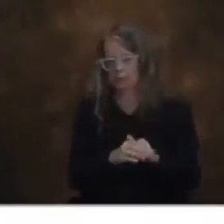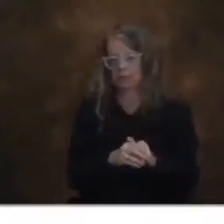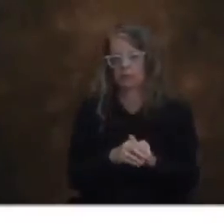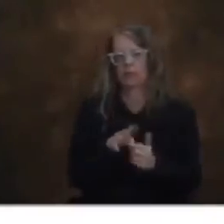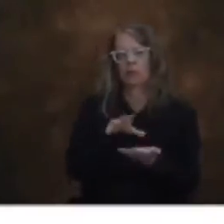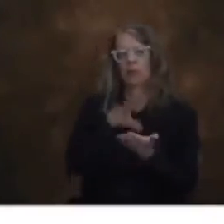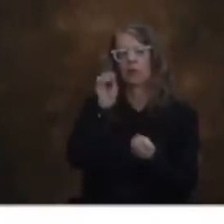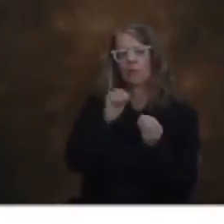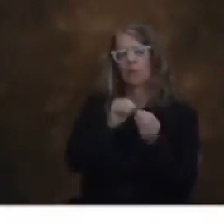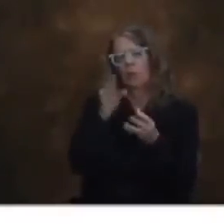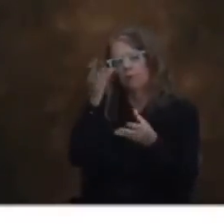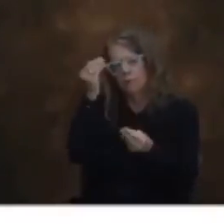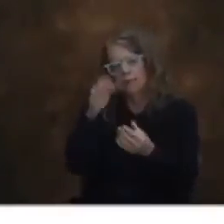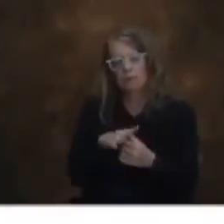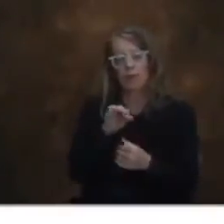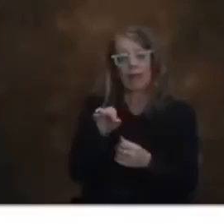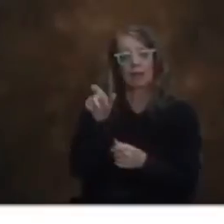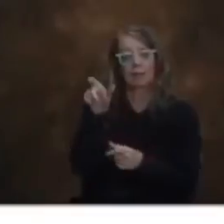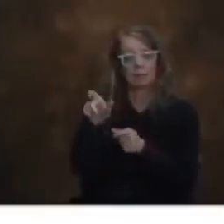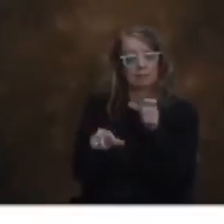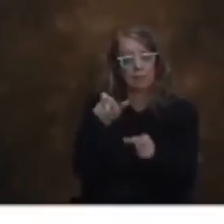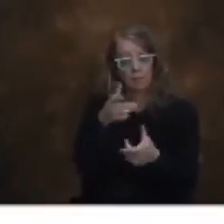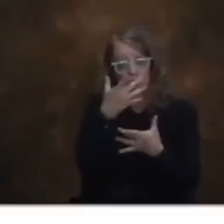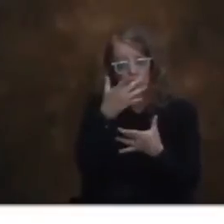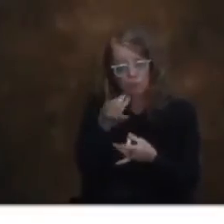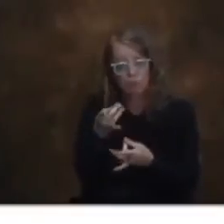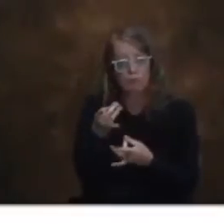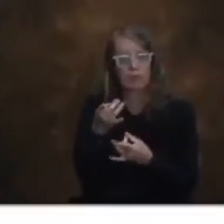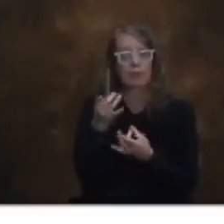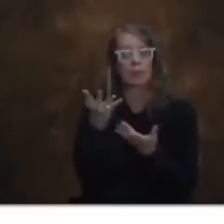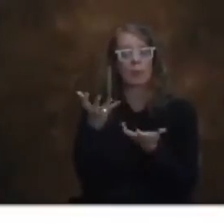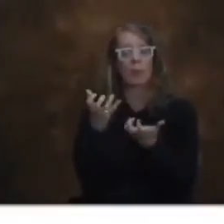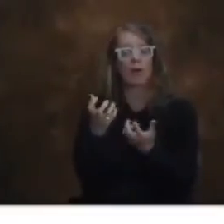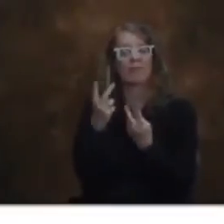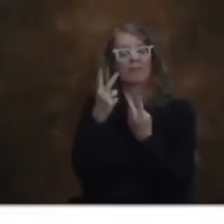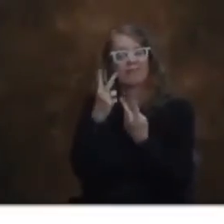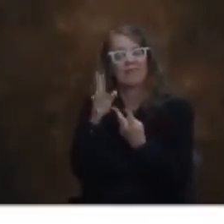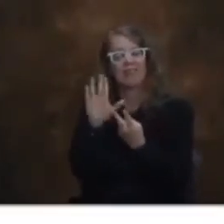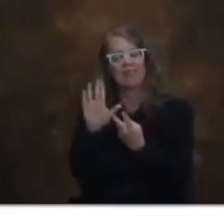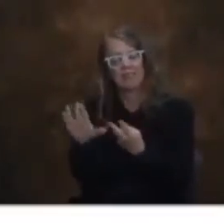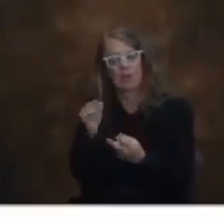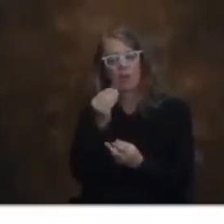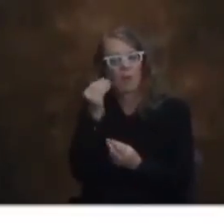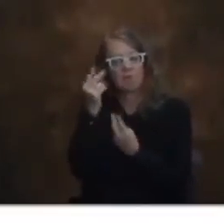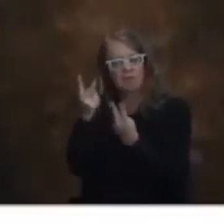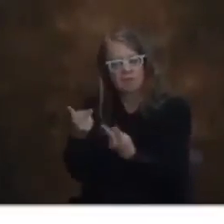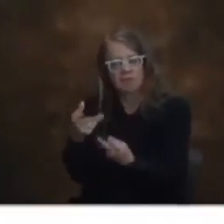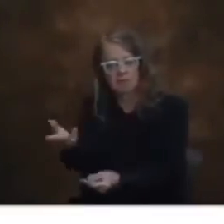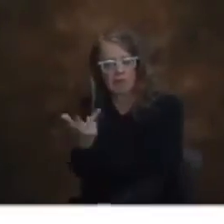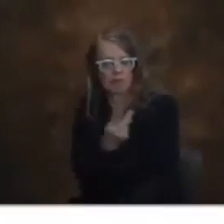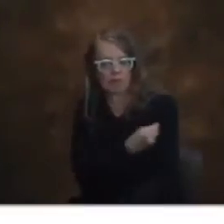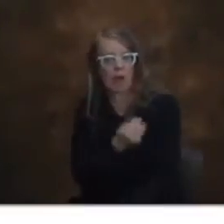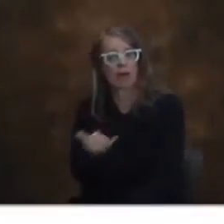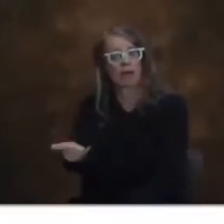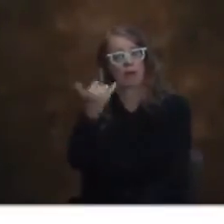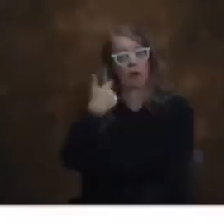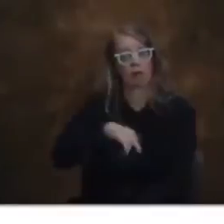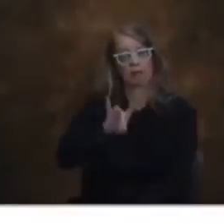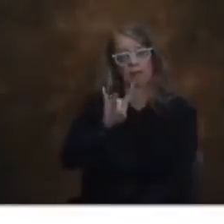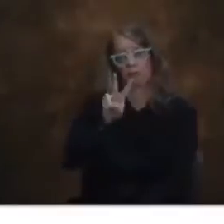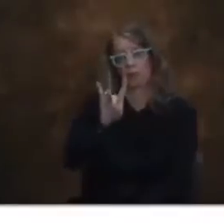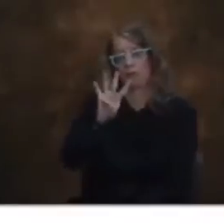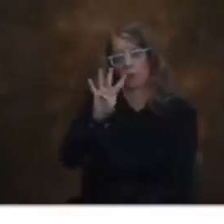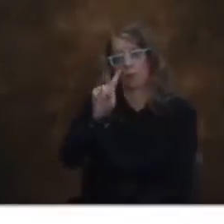diapositiva para obtener más información a quien le interese obtener esta información en el condado de bronx puede ir al sitio web o llamarnos al 82